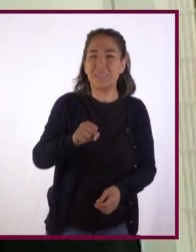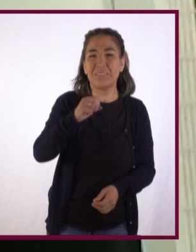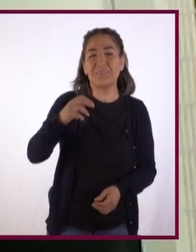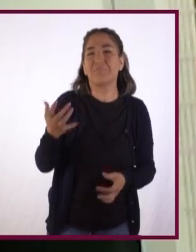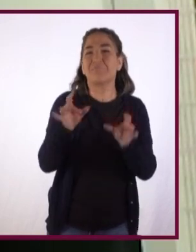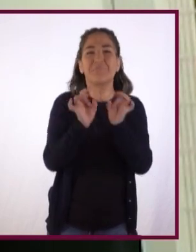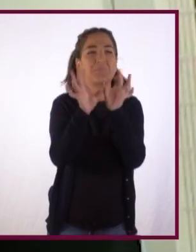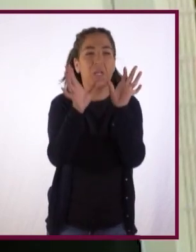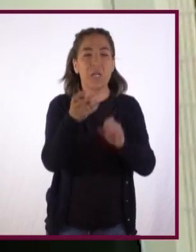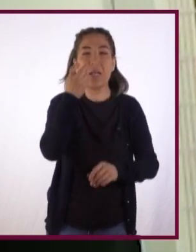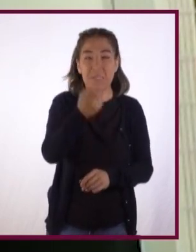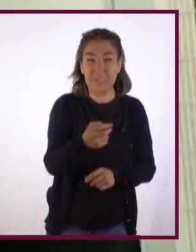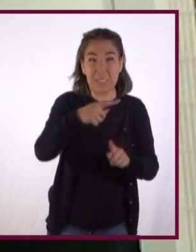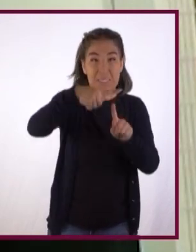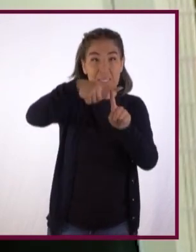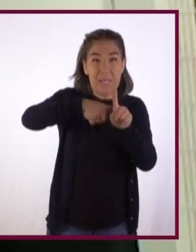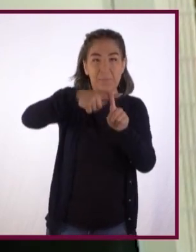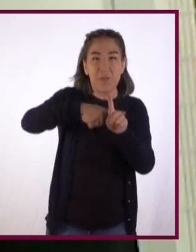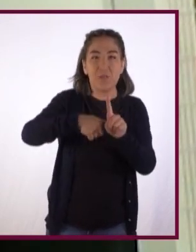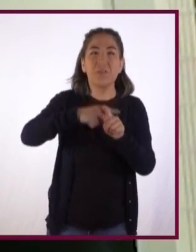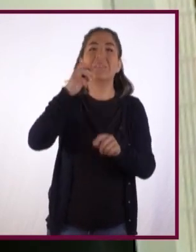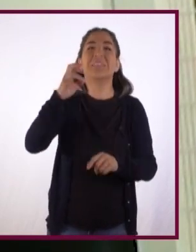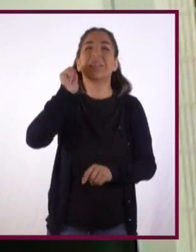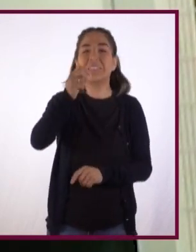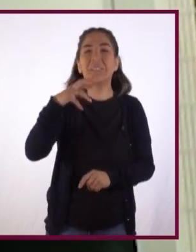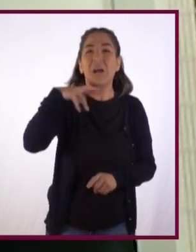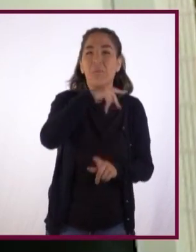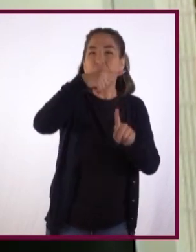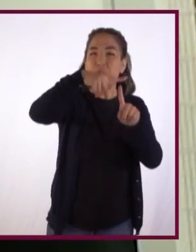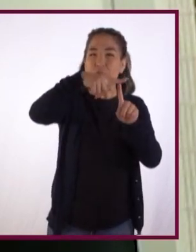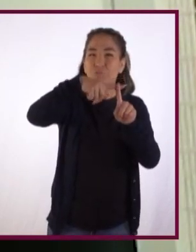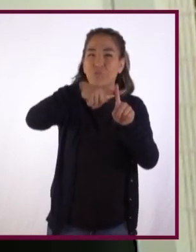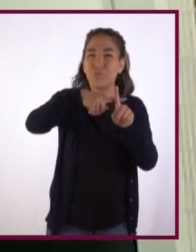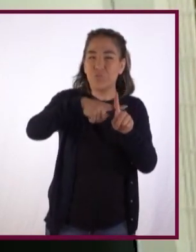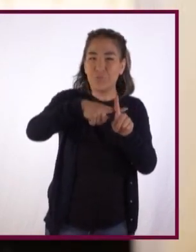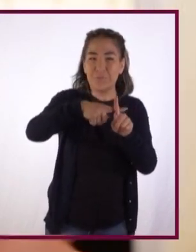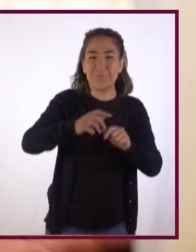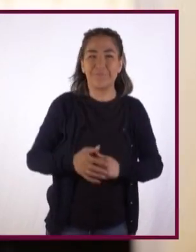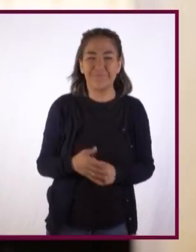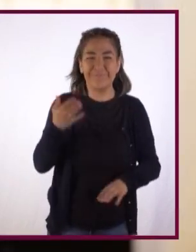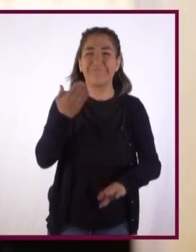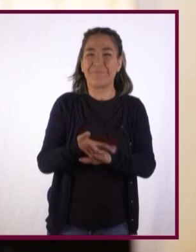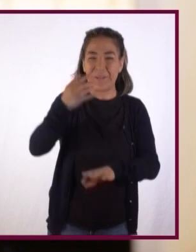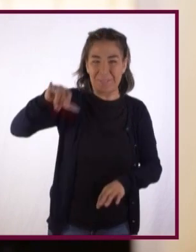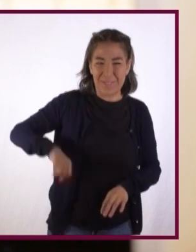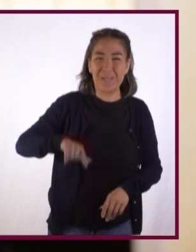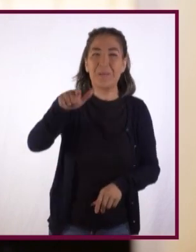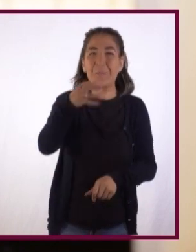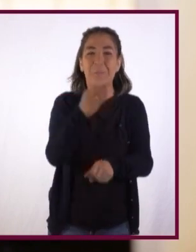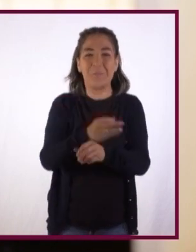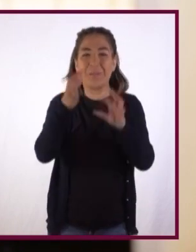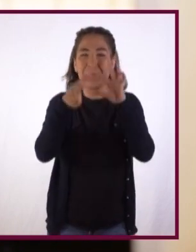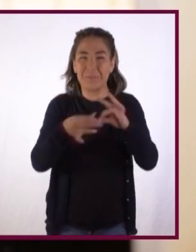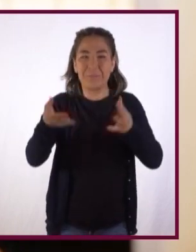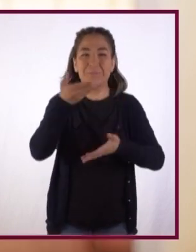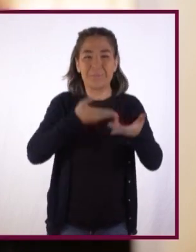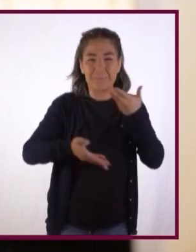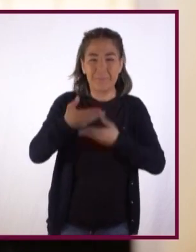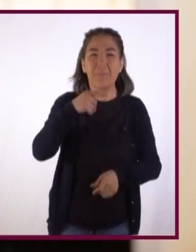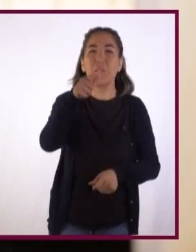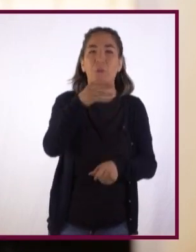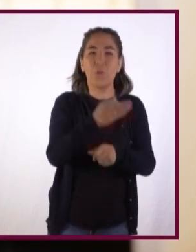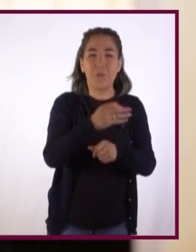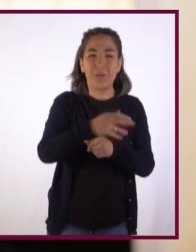Y el resultado es que la temperatura del cuerpo baja repentinamente y se congela. Doctor, es muy interesante lo que nos comparte. Lo invito a